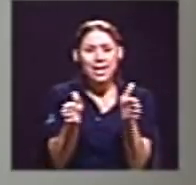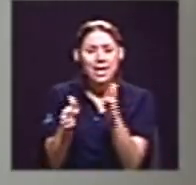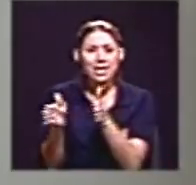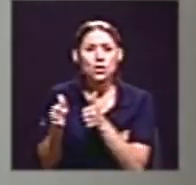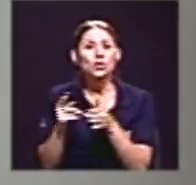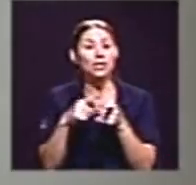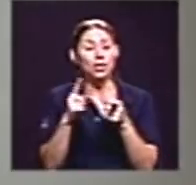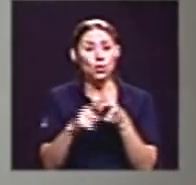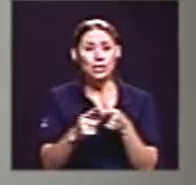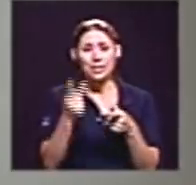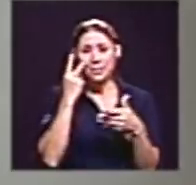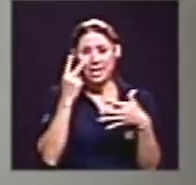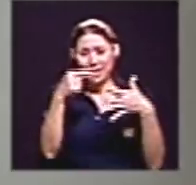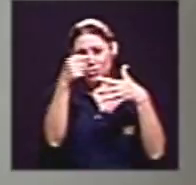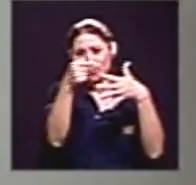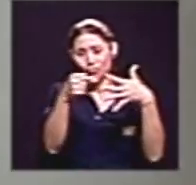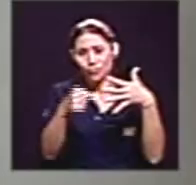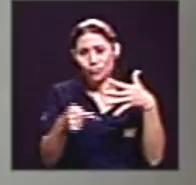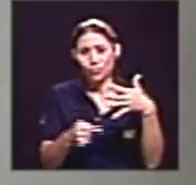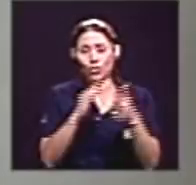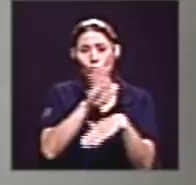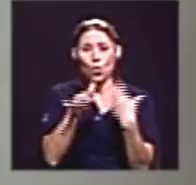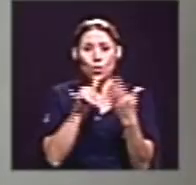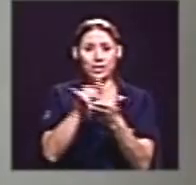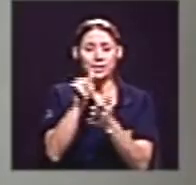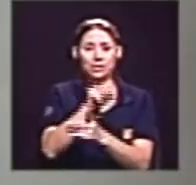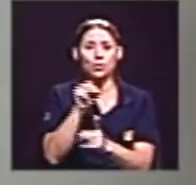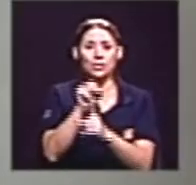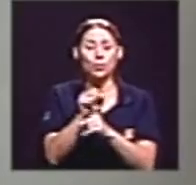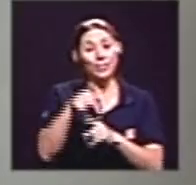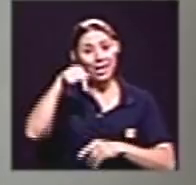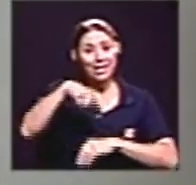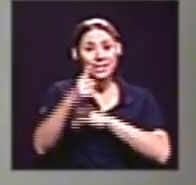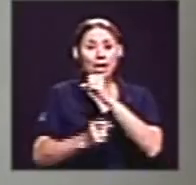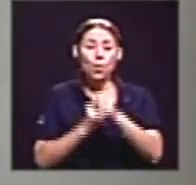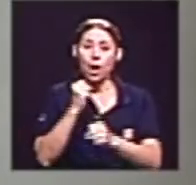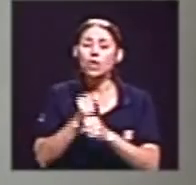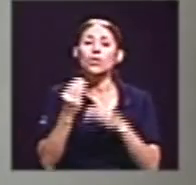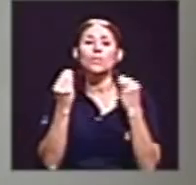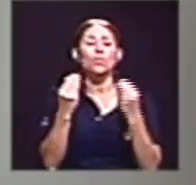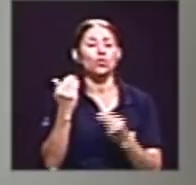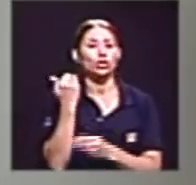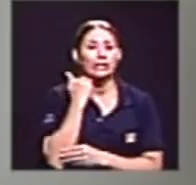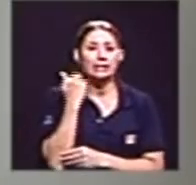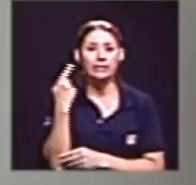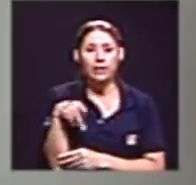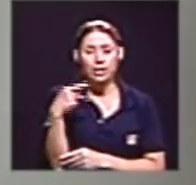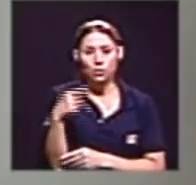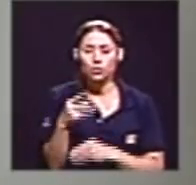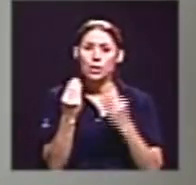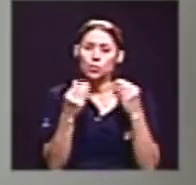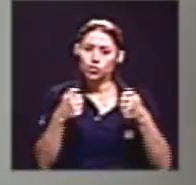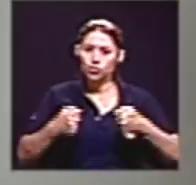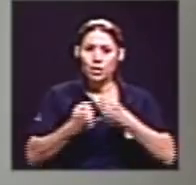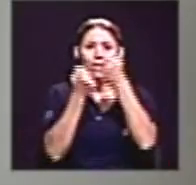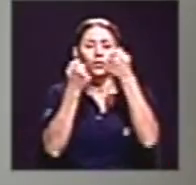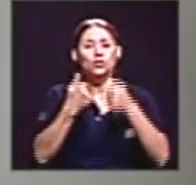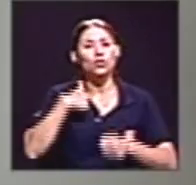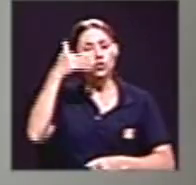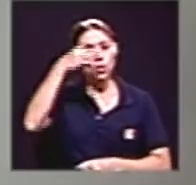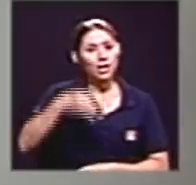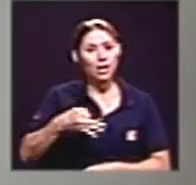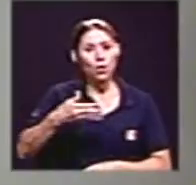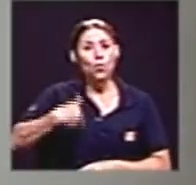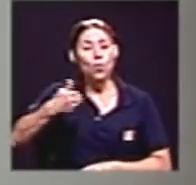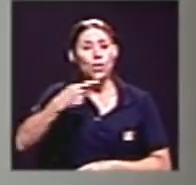entonces, viendo todos esos efectos, este era un año de muchos riesgos y de muchos retos. Y yo creo que cuando